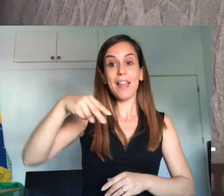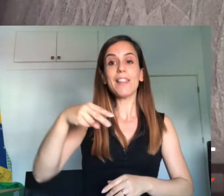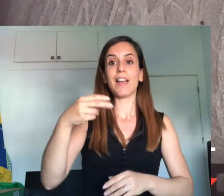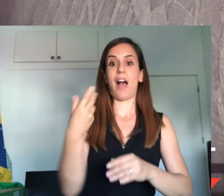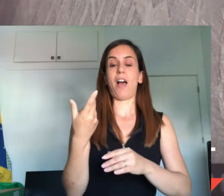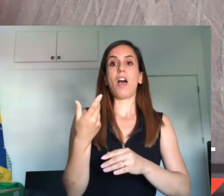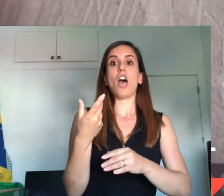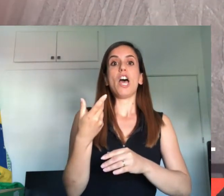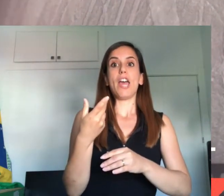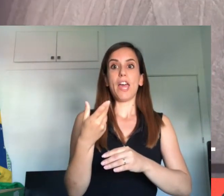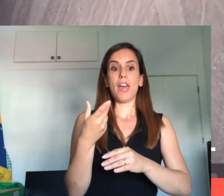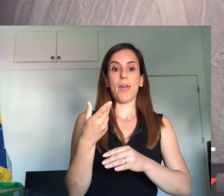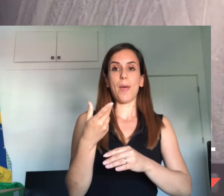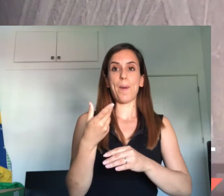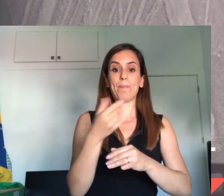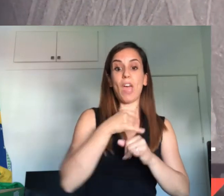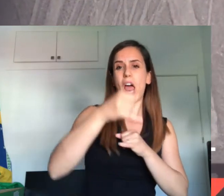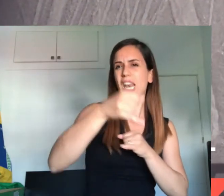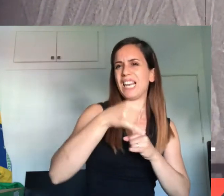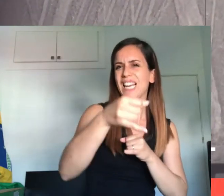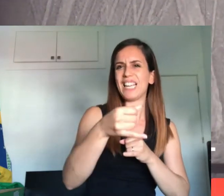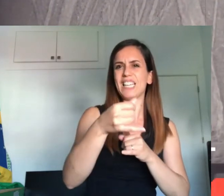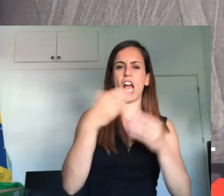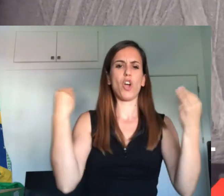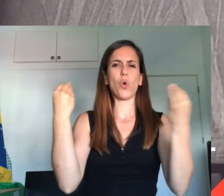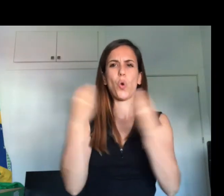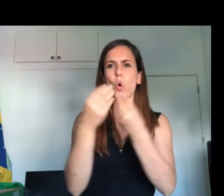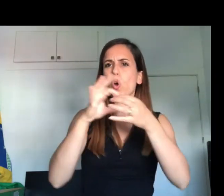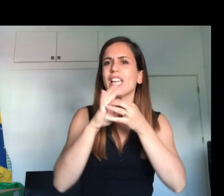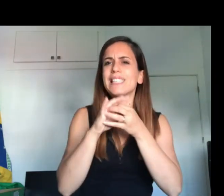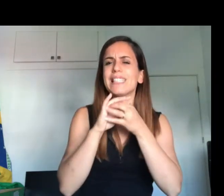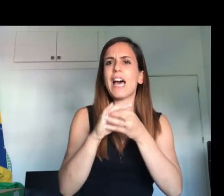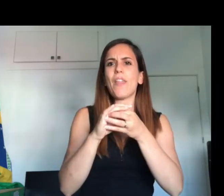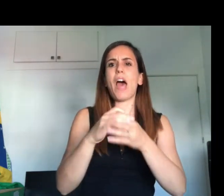pues no podemos decir que el tema empieza a abordarse de forma seria.